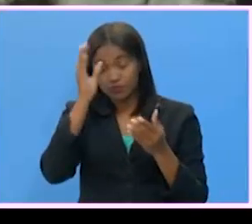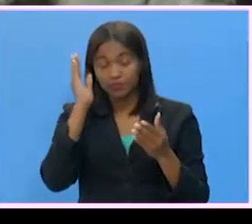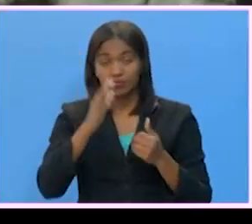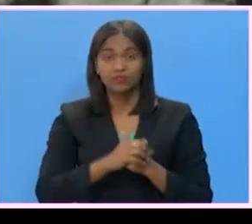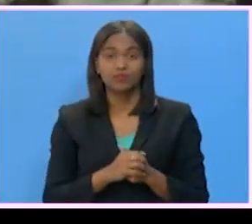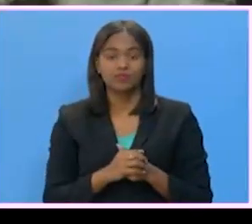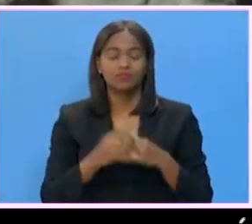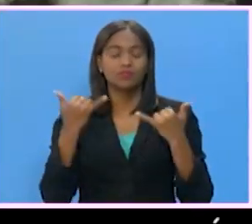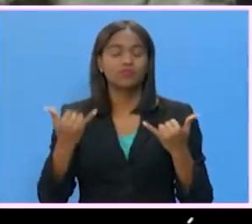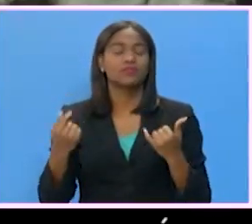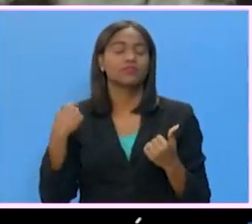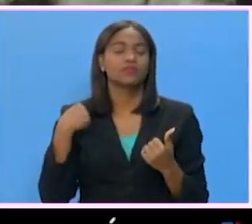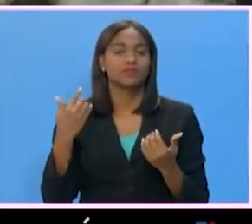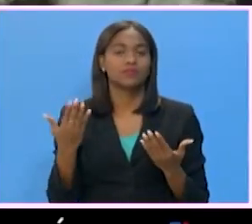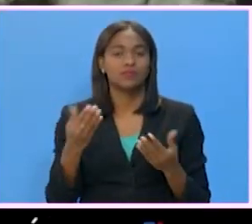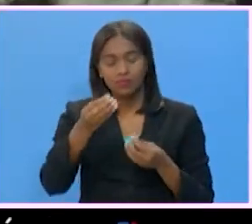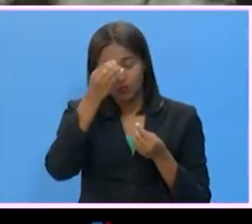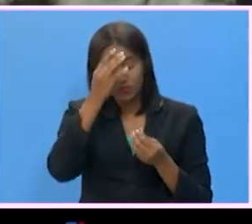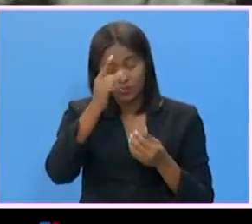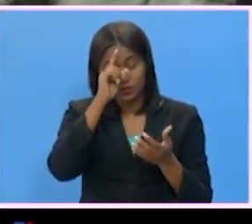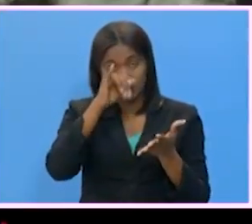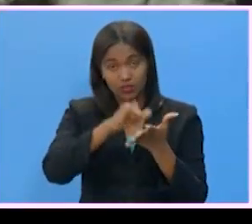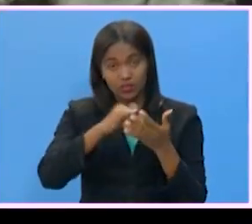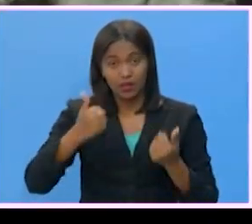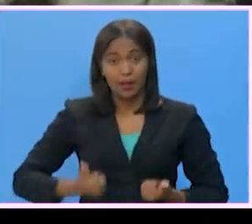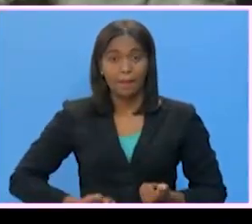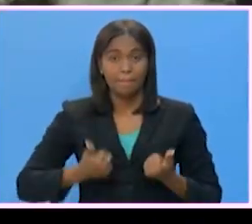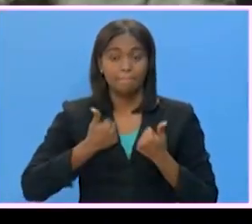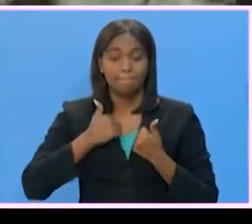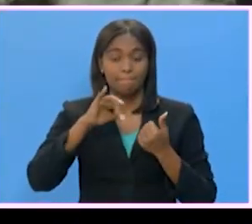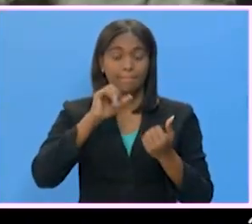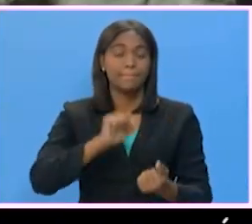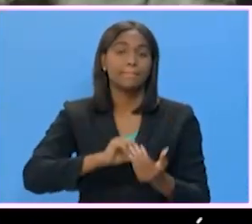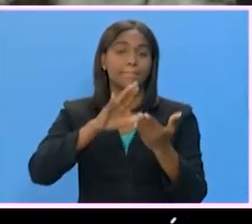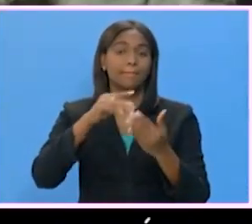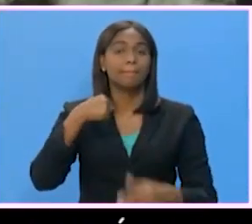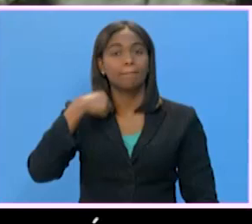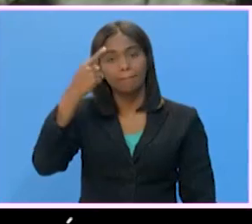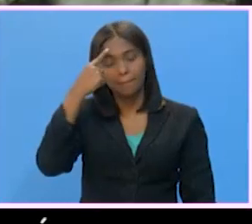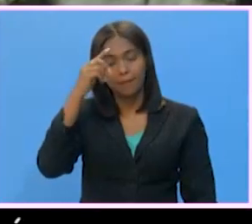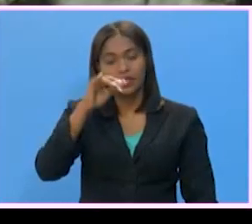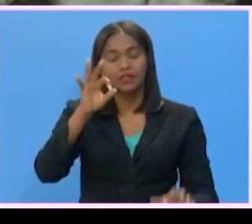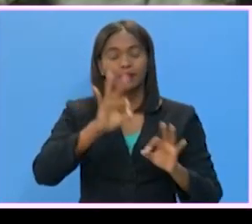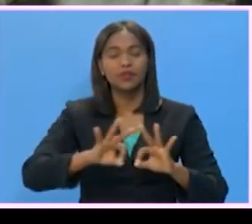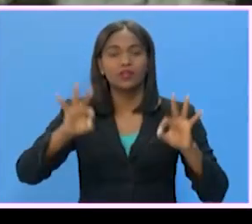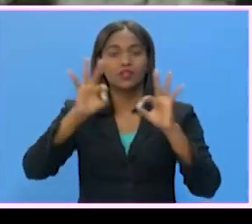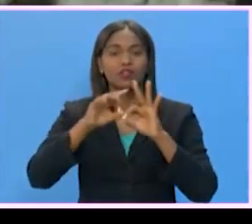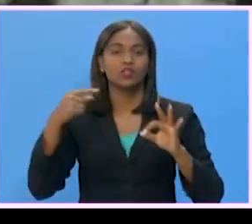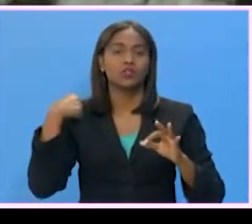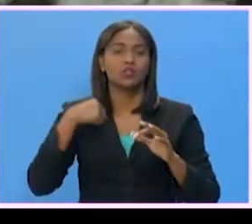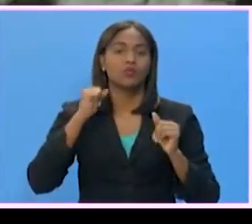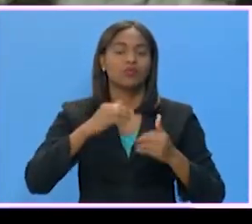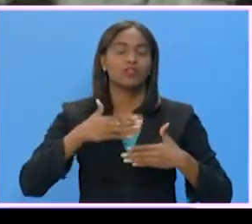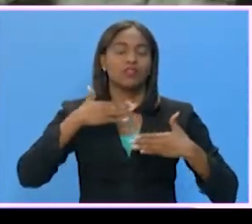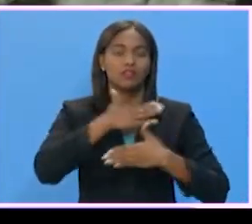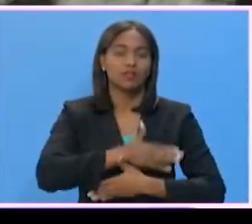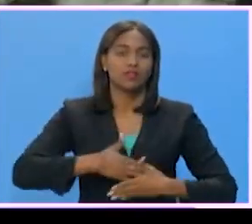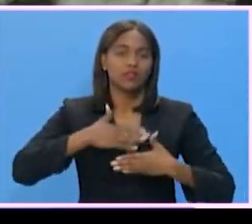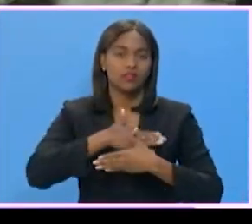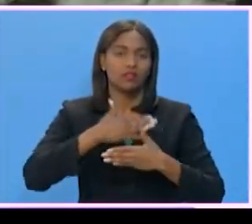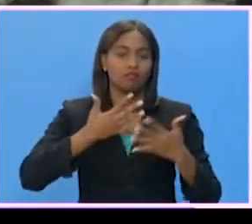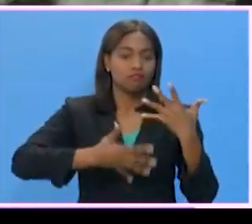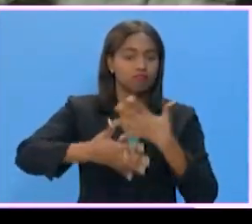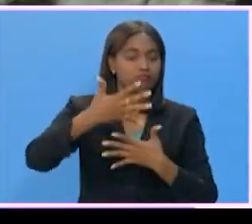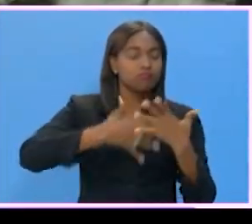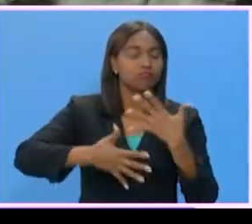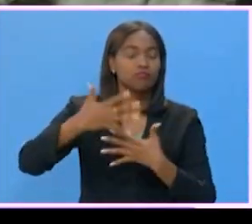este libro que tiene un título tan interesante, La vida, un reto, yo creo que es importante que podamos disfrutarlo,